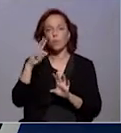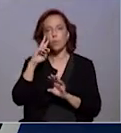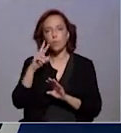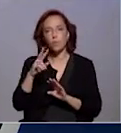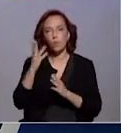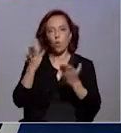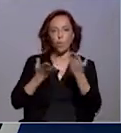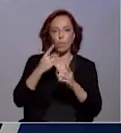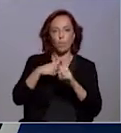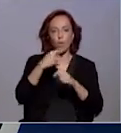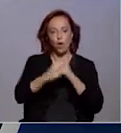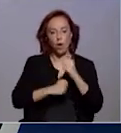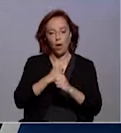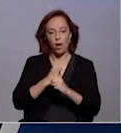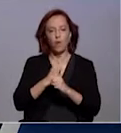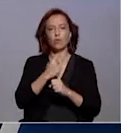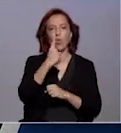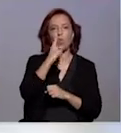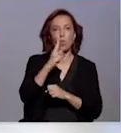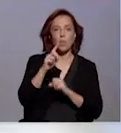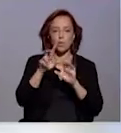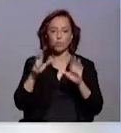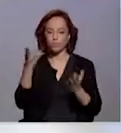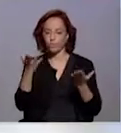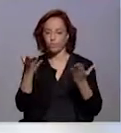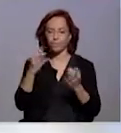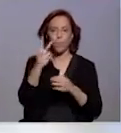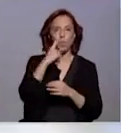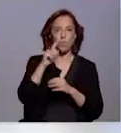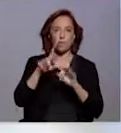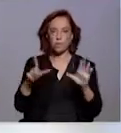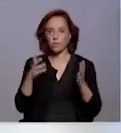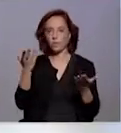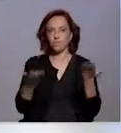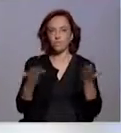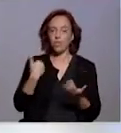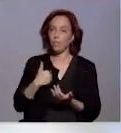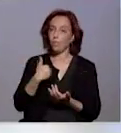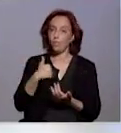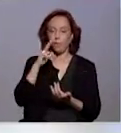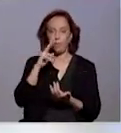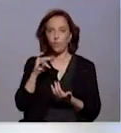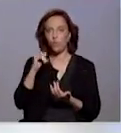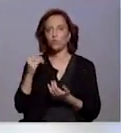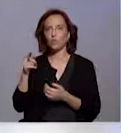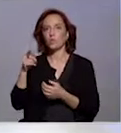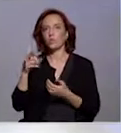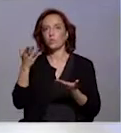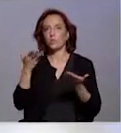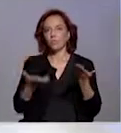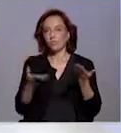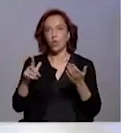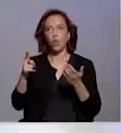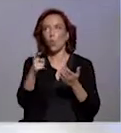comparación anual del 2018 del 2017 y lamentablemente si los datos nos muestran que en la demanda laboral viene cayendo